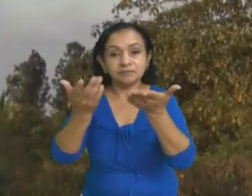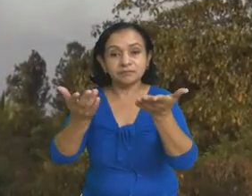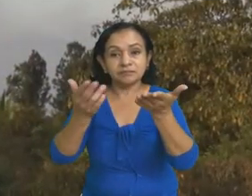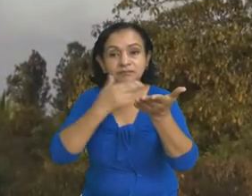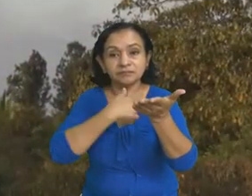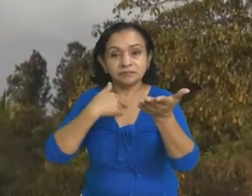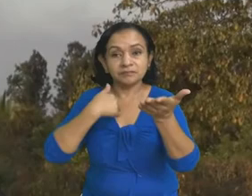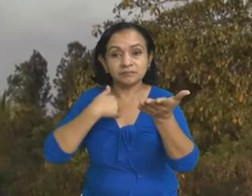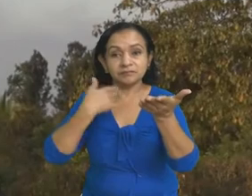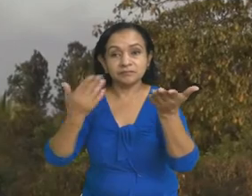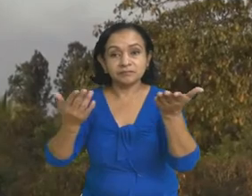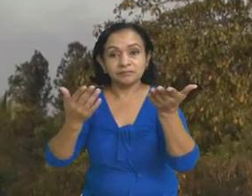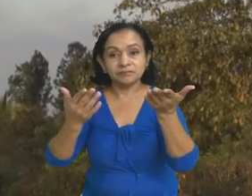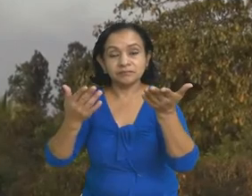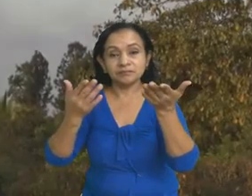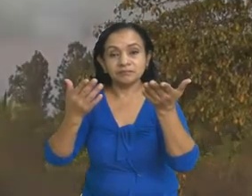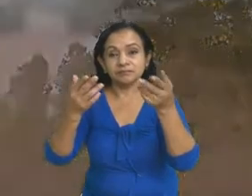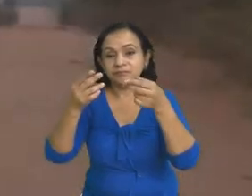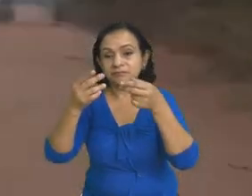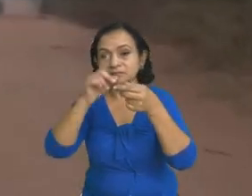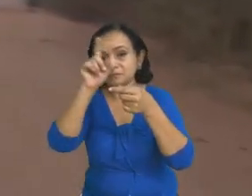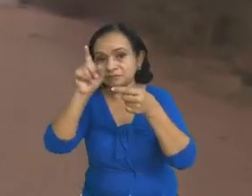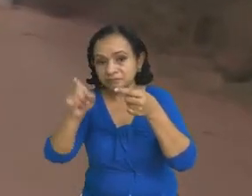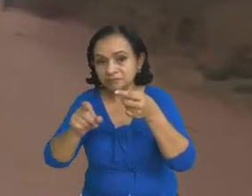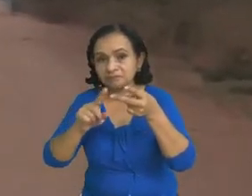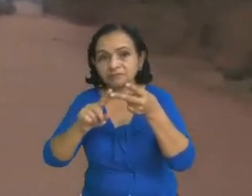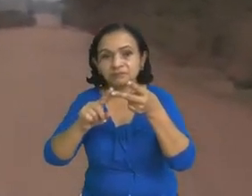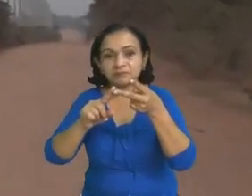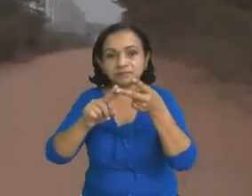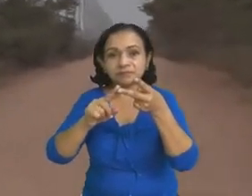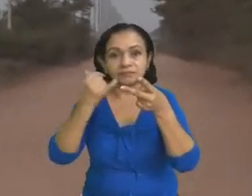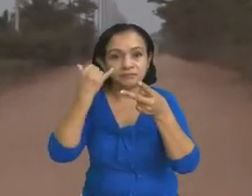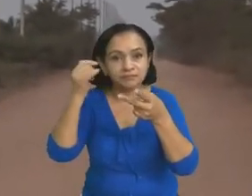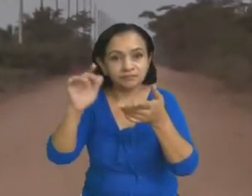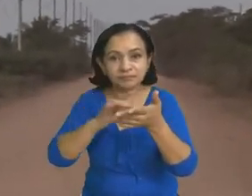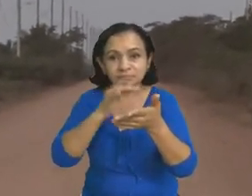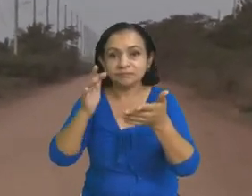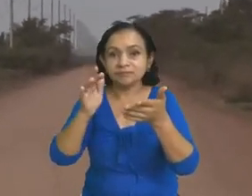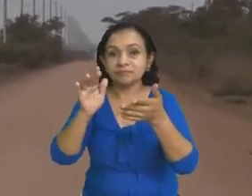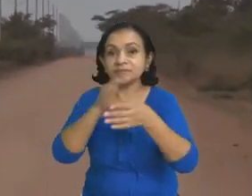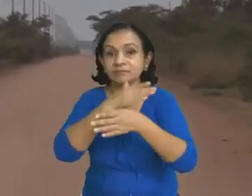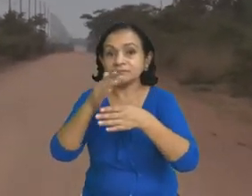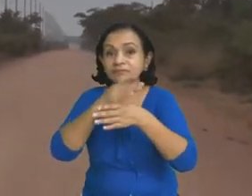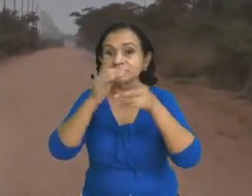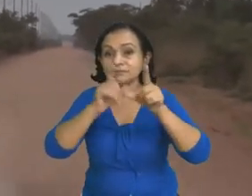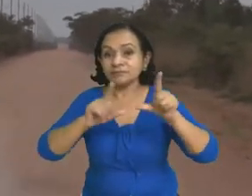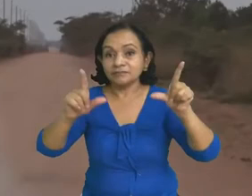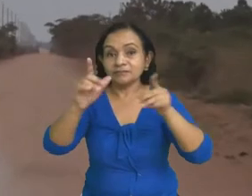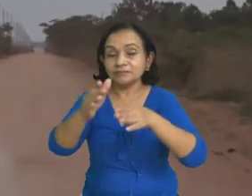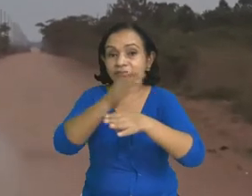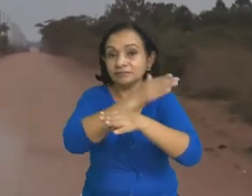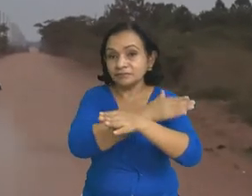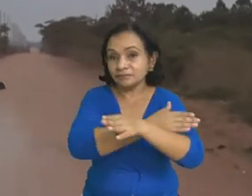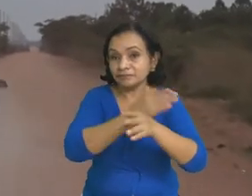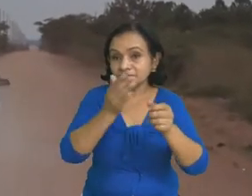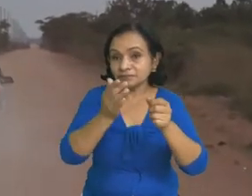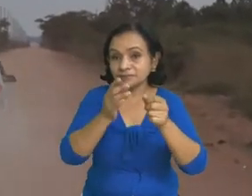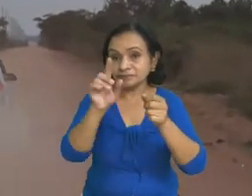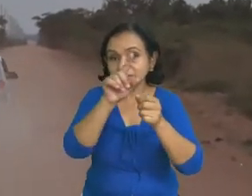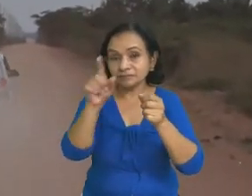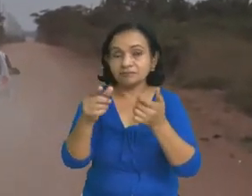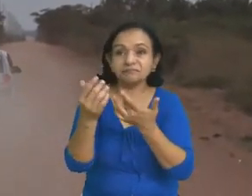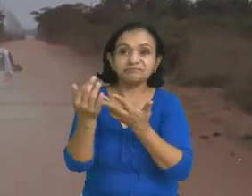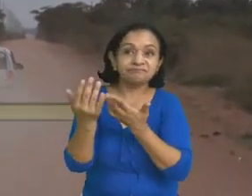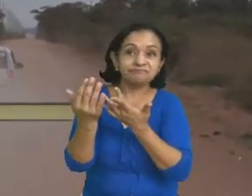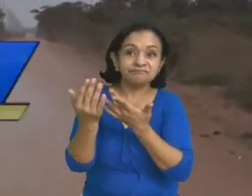suministrar el servicio, digamos, de banda ancha, internet. Y en el caso de que nosotros antes, digamos, por ejemplo, de internet